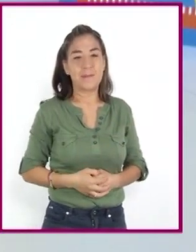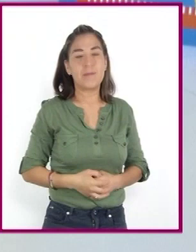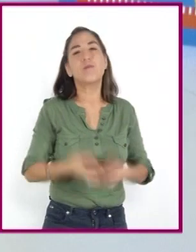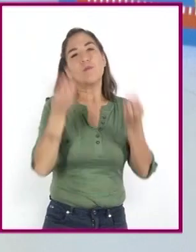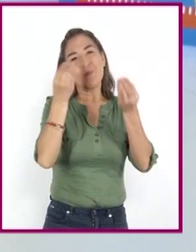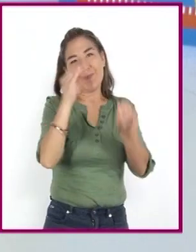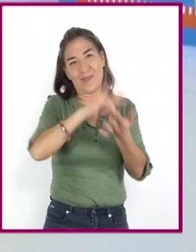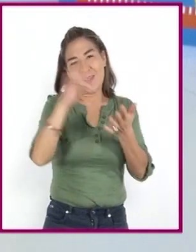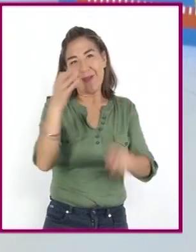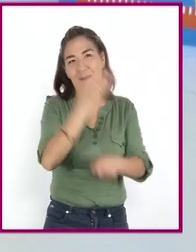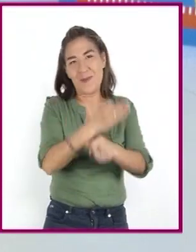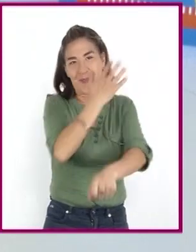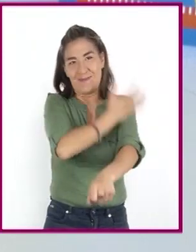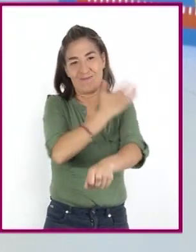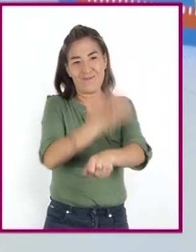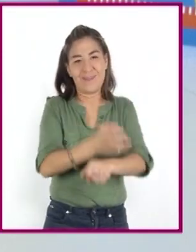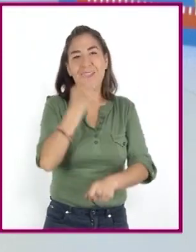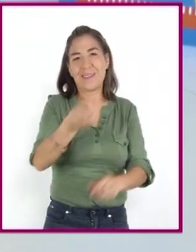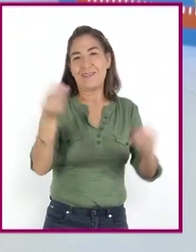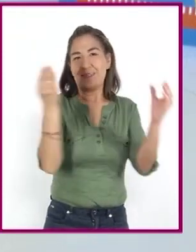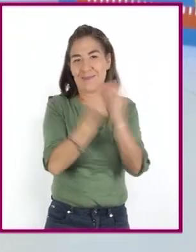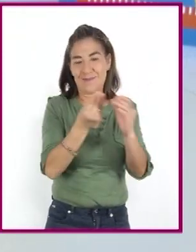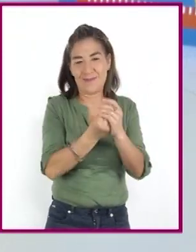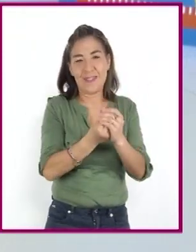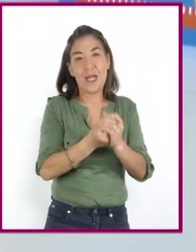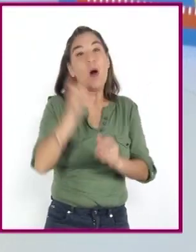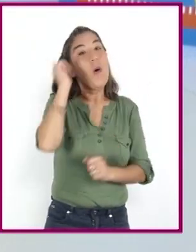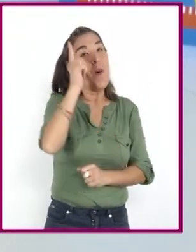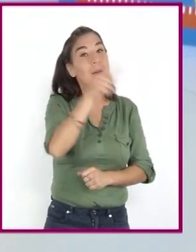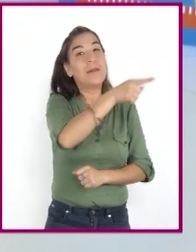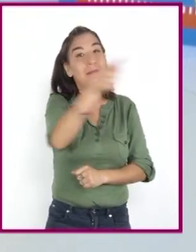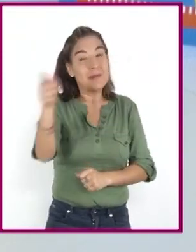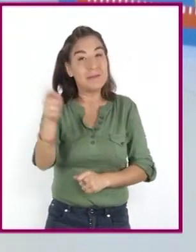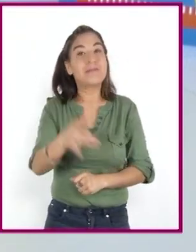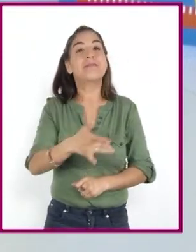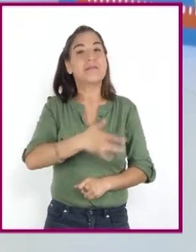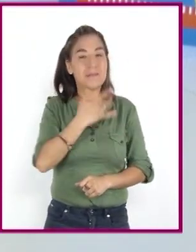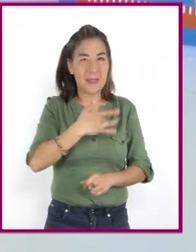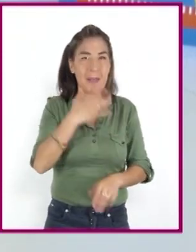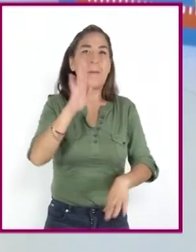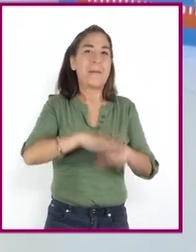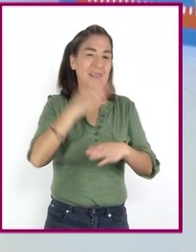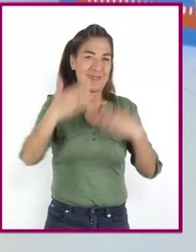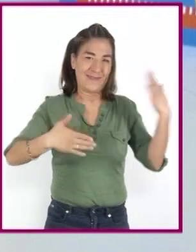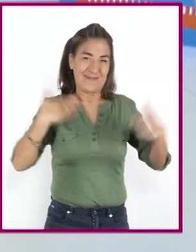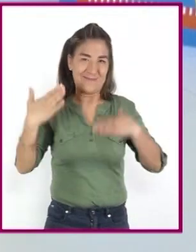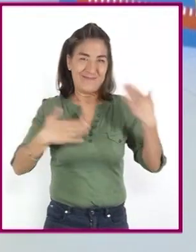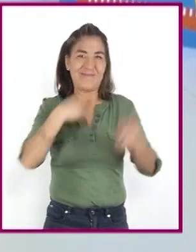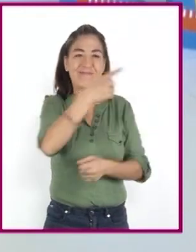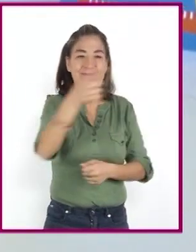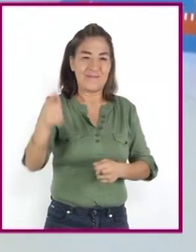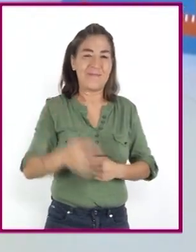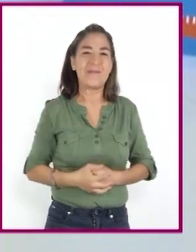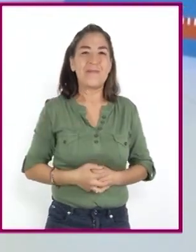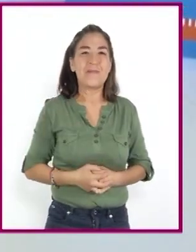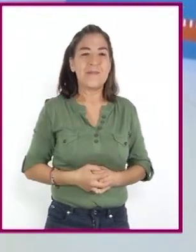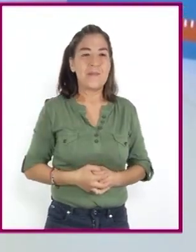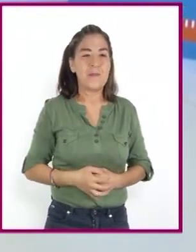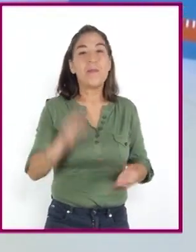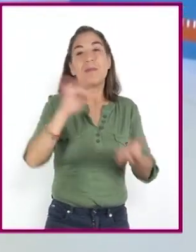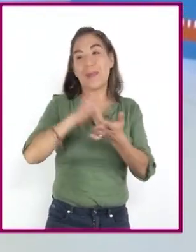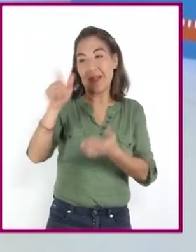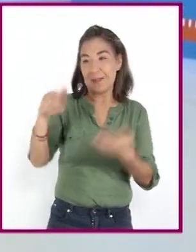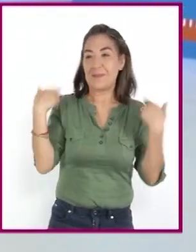Muchas gracias por acompañarme en esta sesión. Espero que ustedes también lo hayan disfrutado.